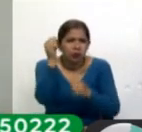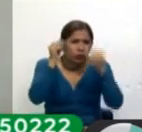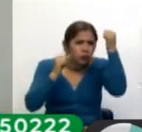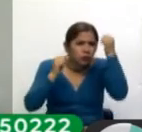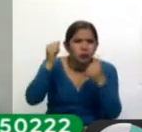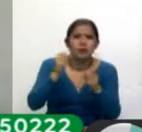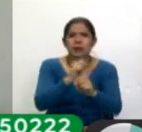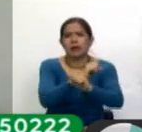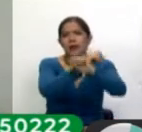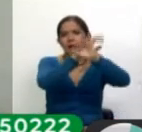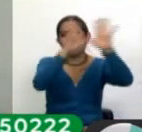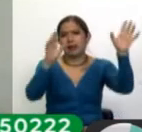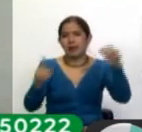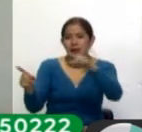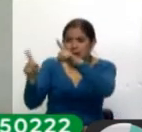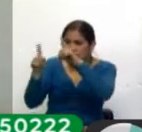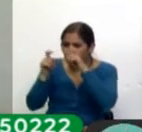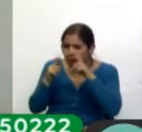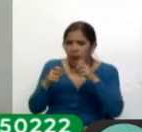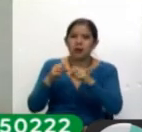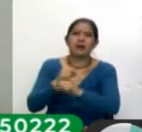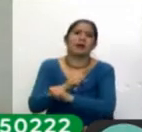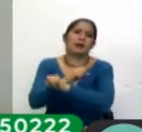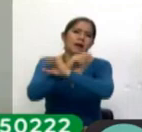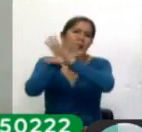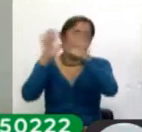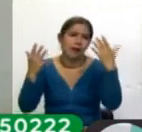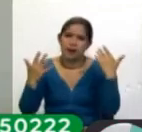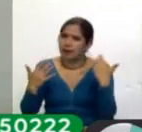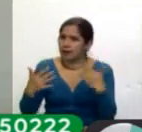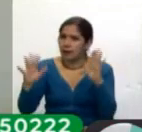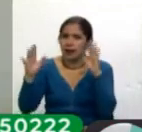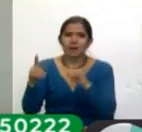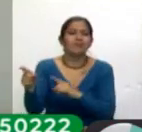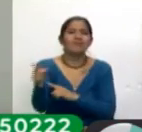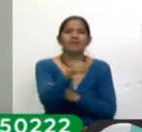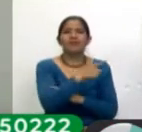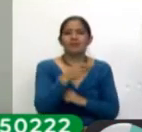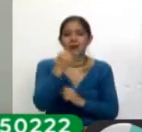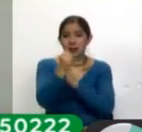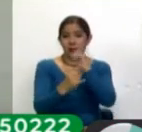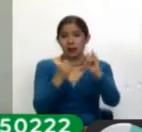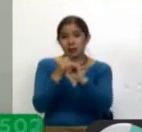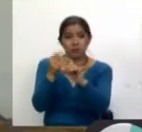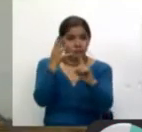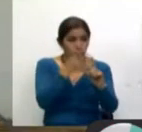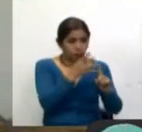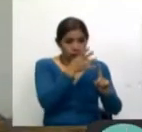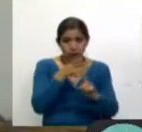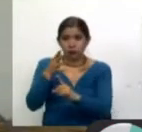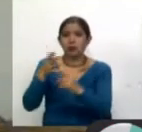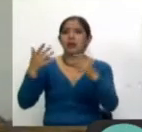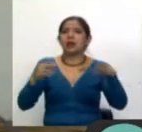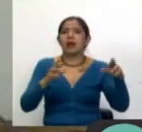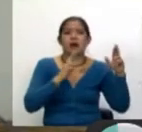las consultas que tenían los diferentes observadores internacionales, se ha dado respuesta